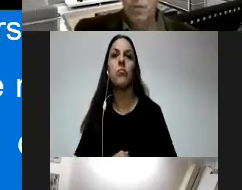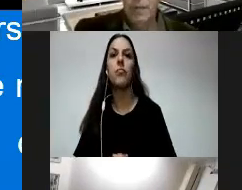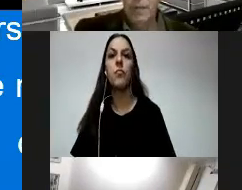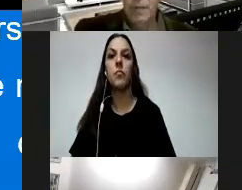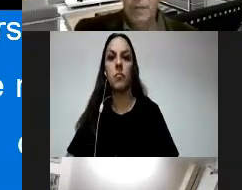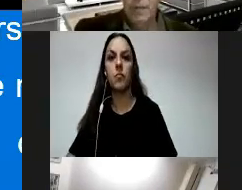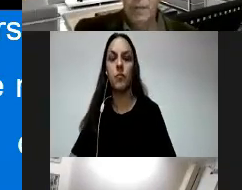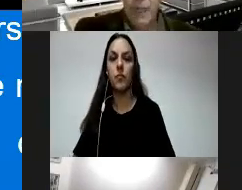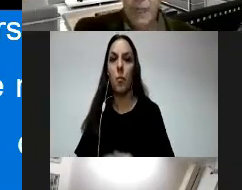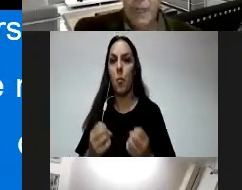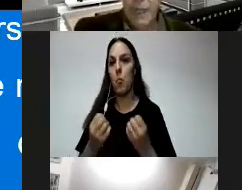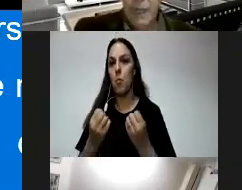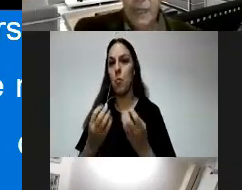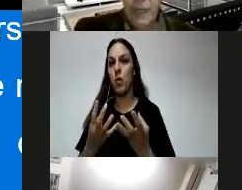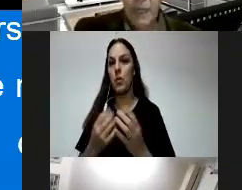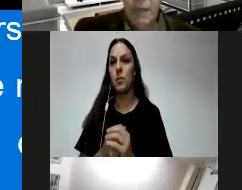Bueno.